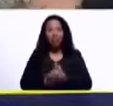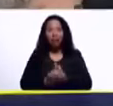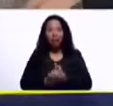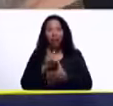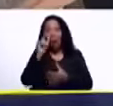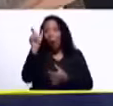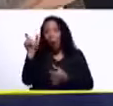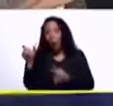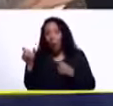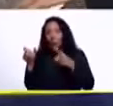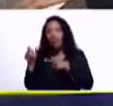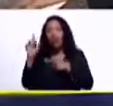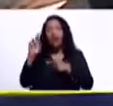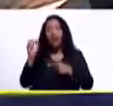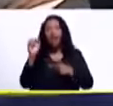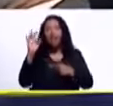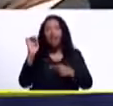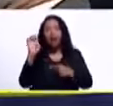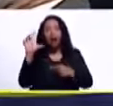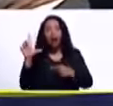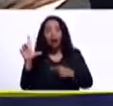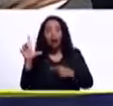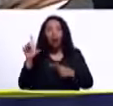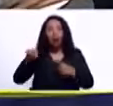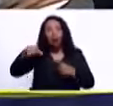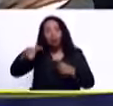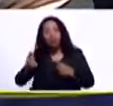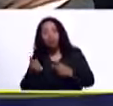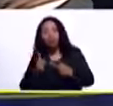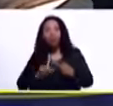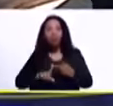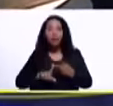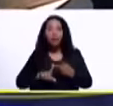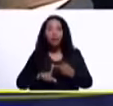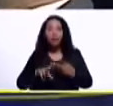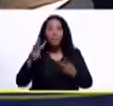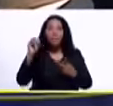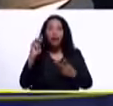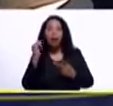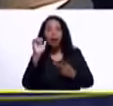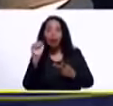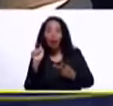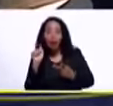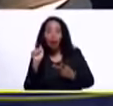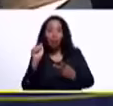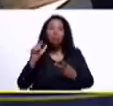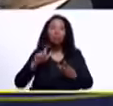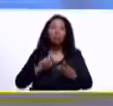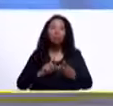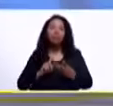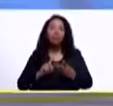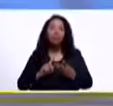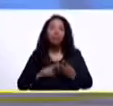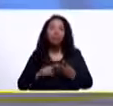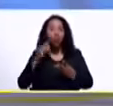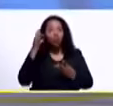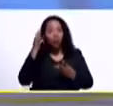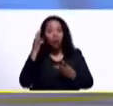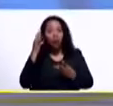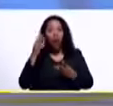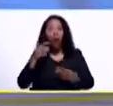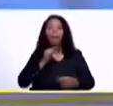Rafael Espinosa Zamora, a Miguel Ángel Rodríguez, a María Elisa Mancera. Saludo al